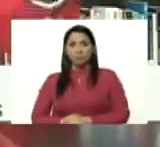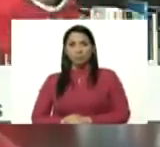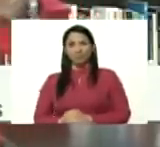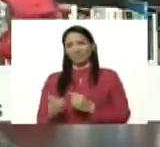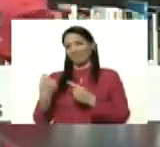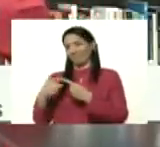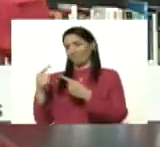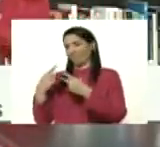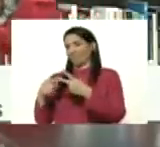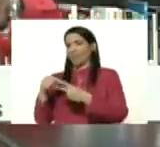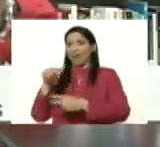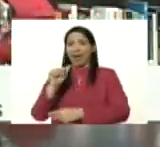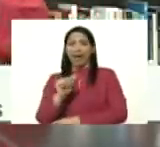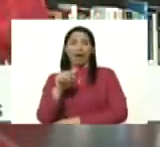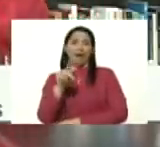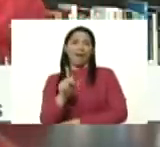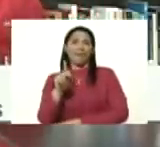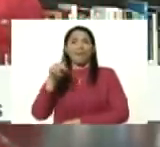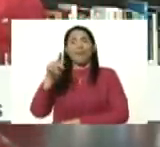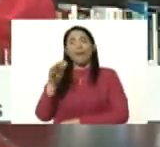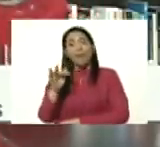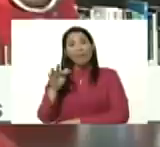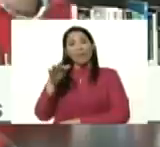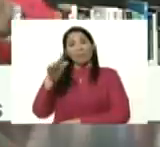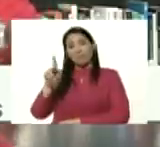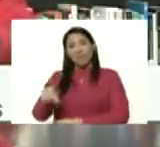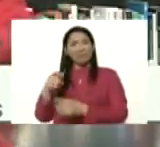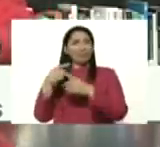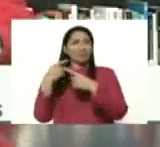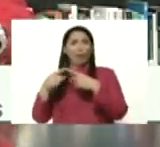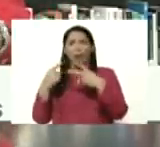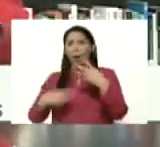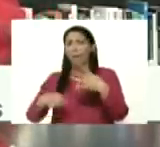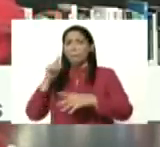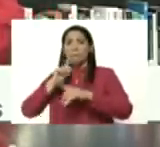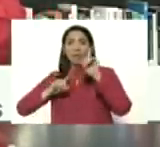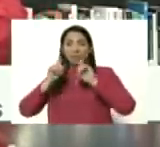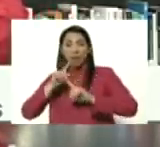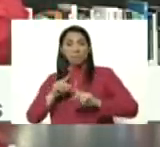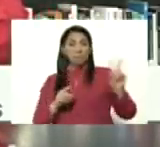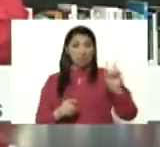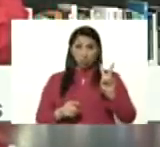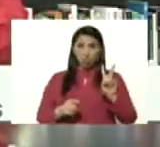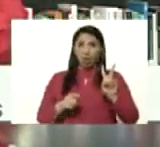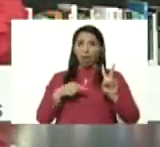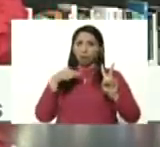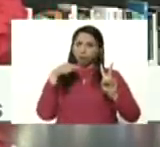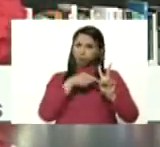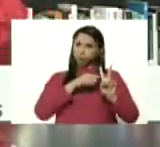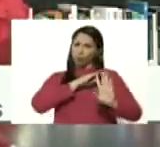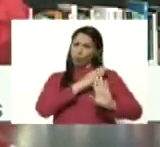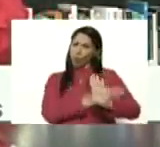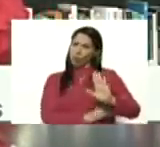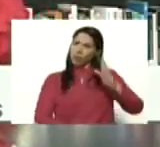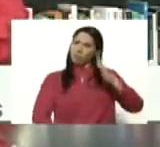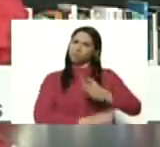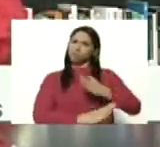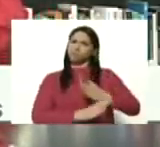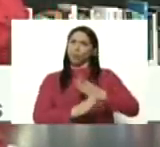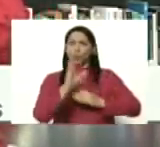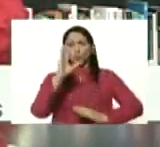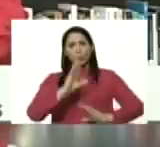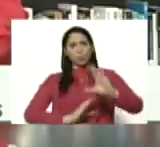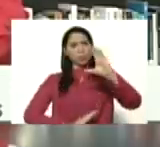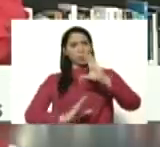AFP, Reuters, Bloomberg. A diferencia de todas sus mentiras, Venezuela va con fortaleza